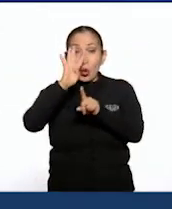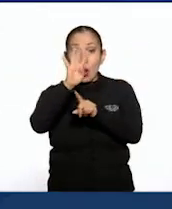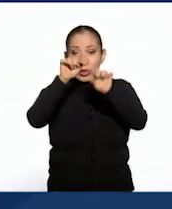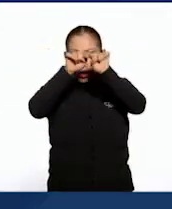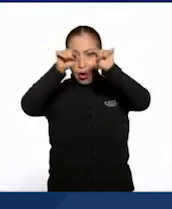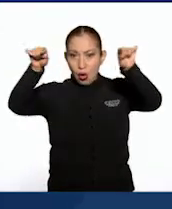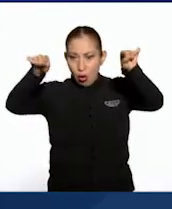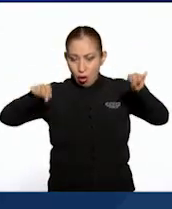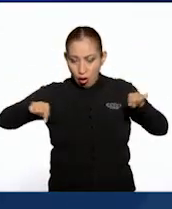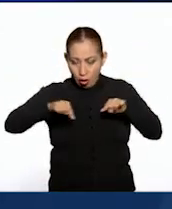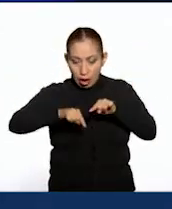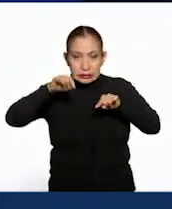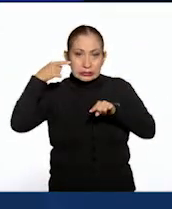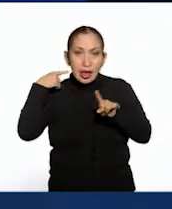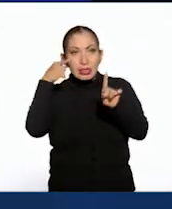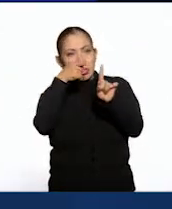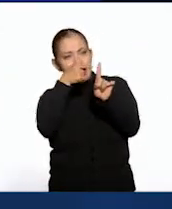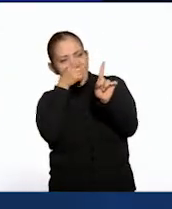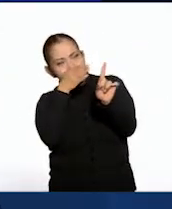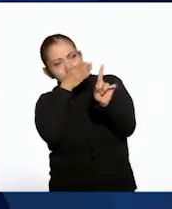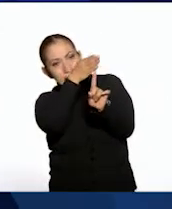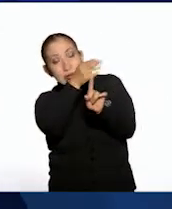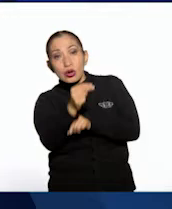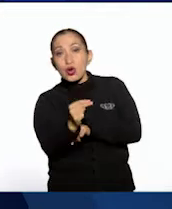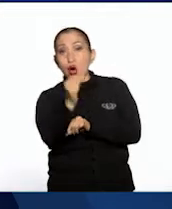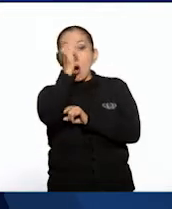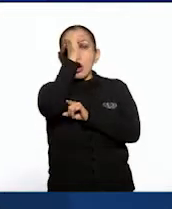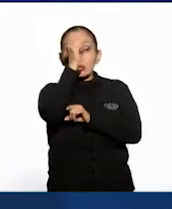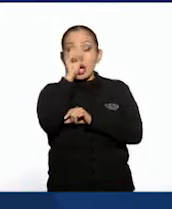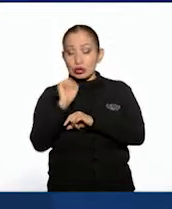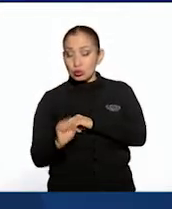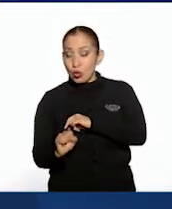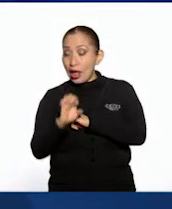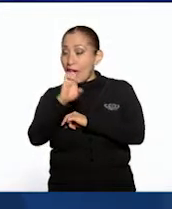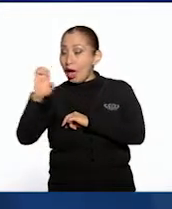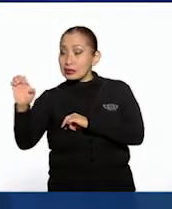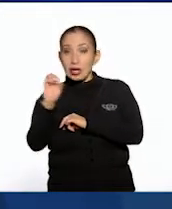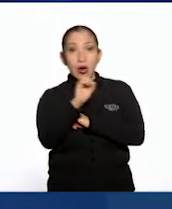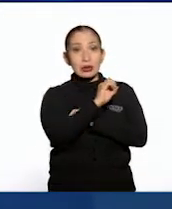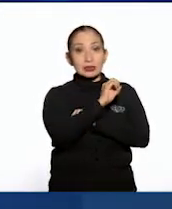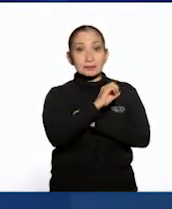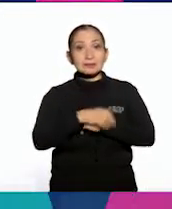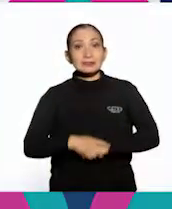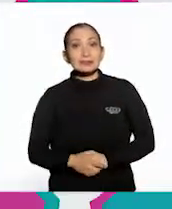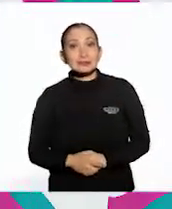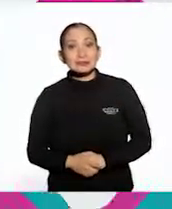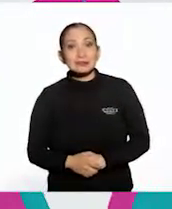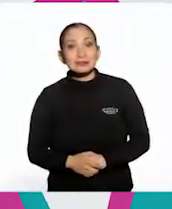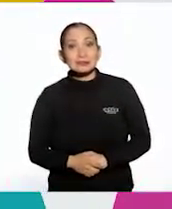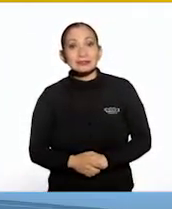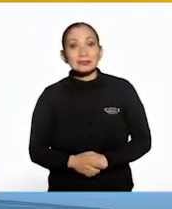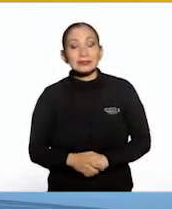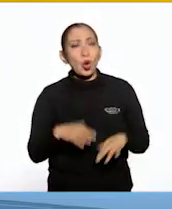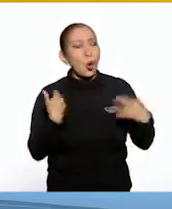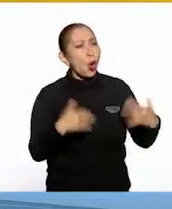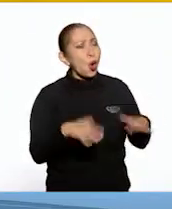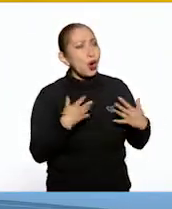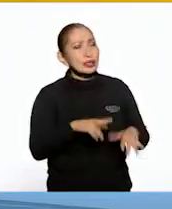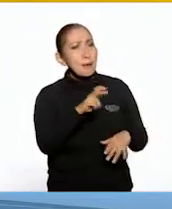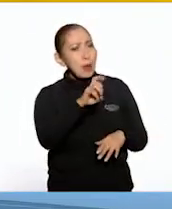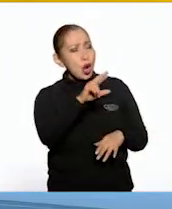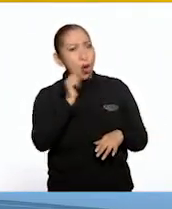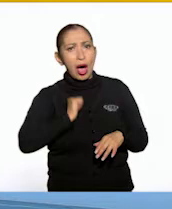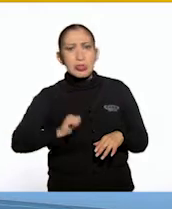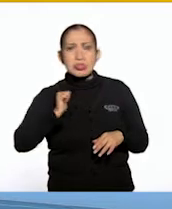lados están situados directamente al norte, sur, este y oeste. Oye, Vero, ¿quién iba a decir que